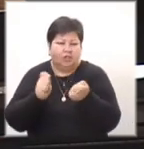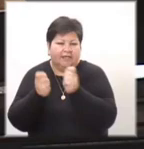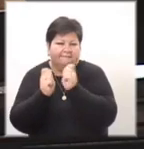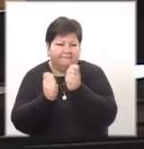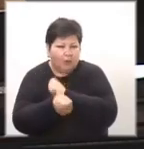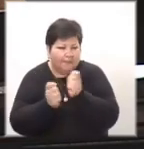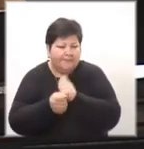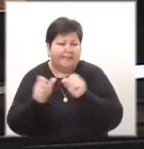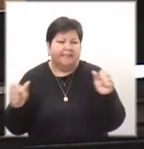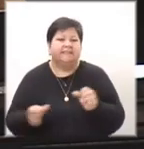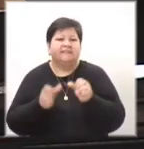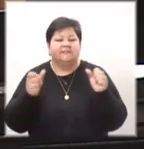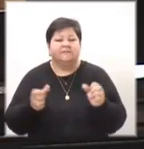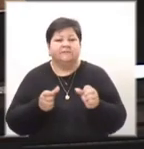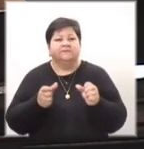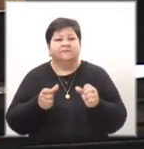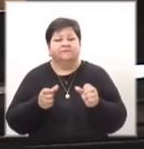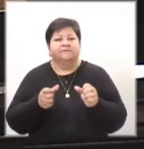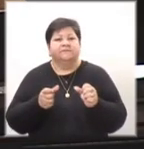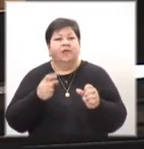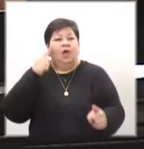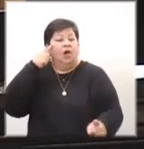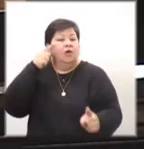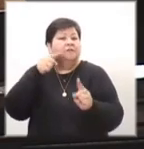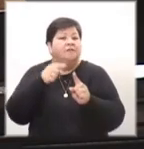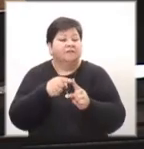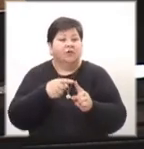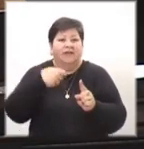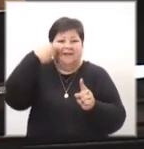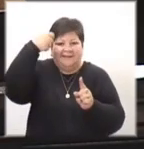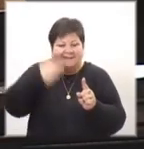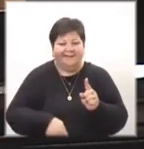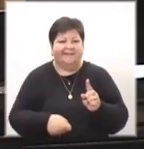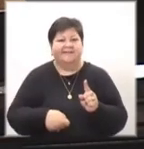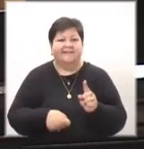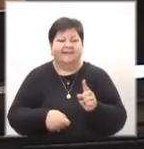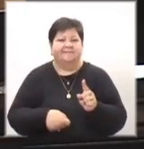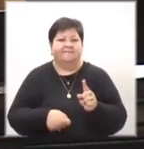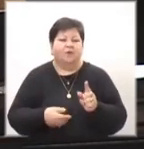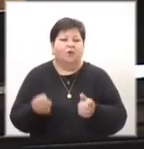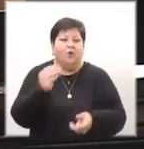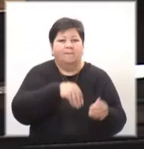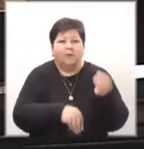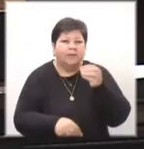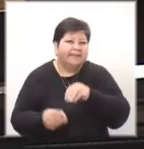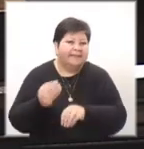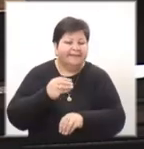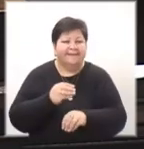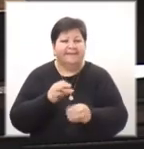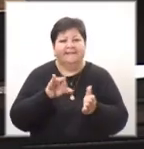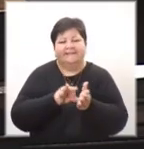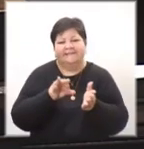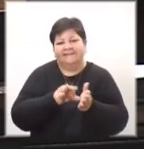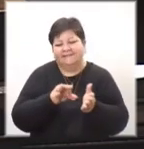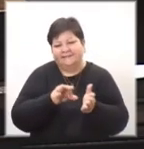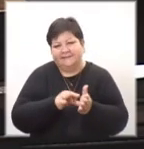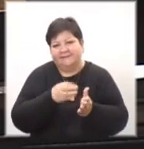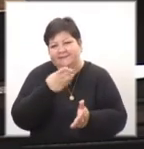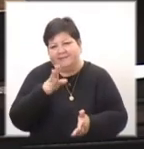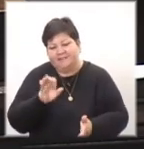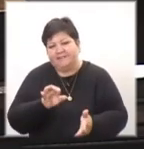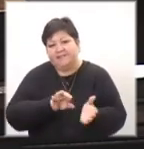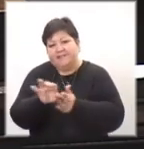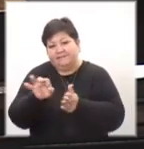central garantizar la sostenibilidad de componentes fundamentales del sistema, como son los servicios previsionales